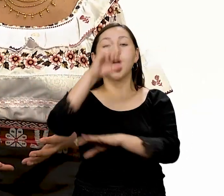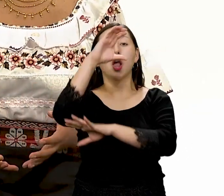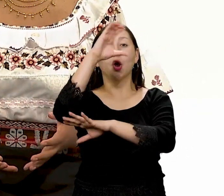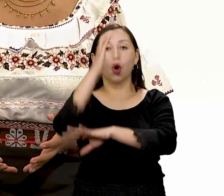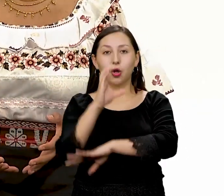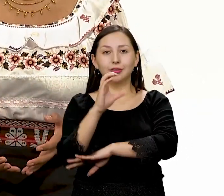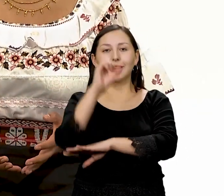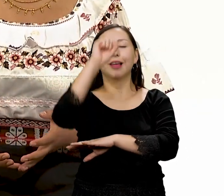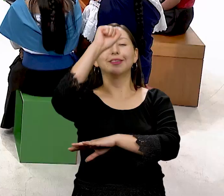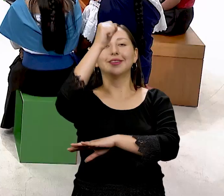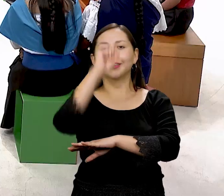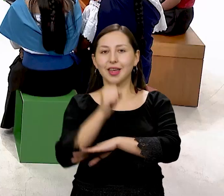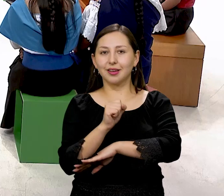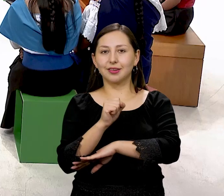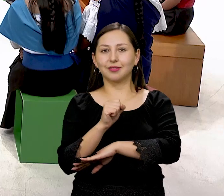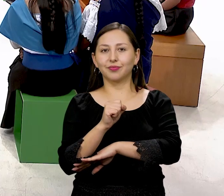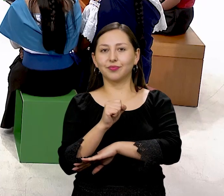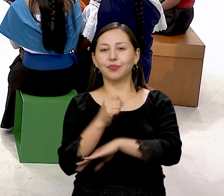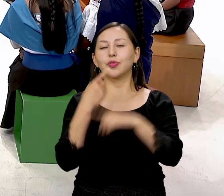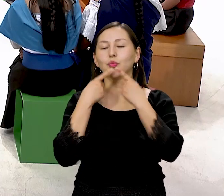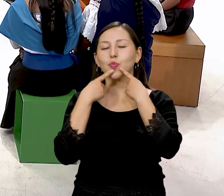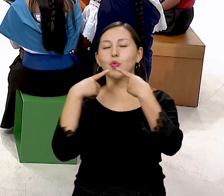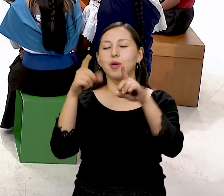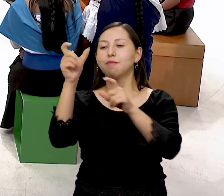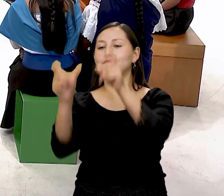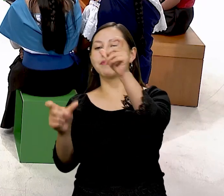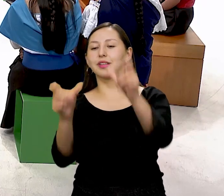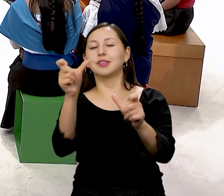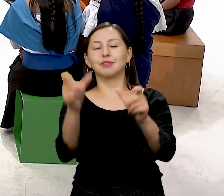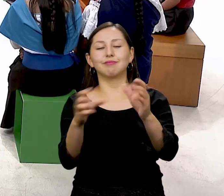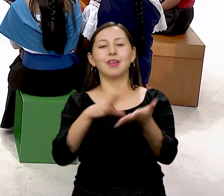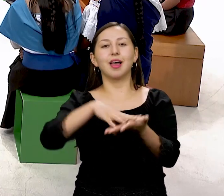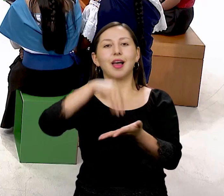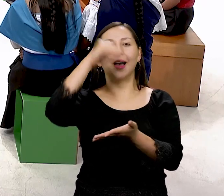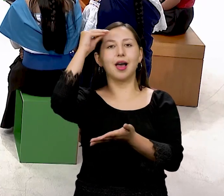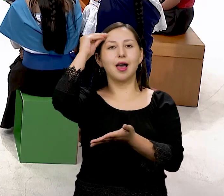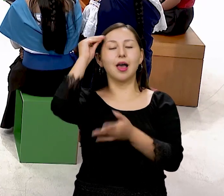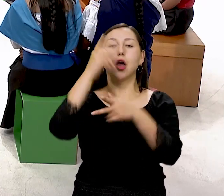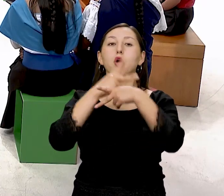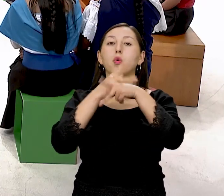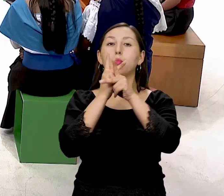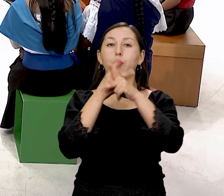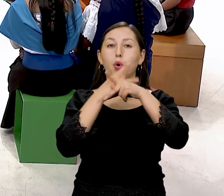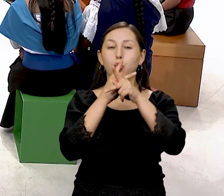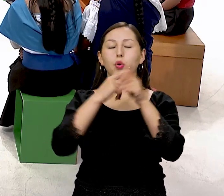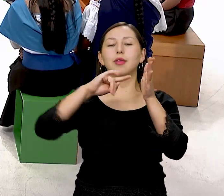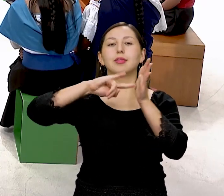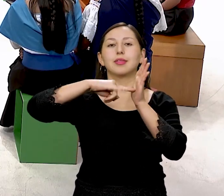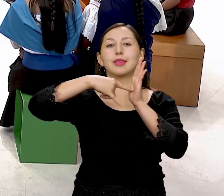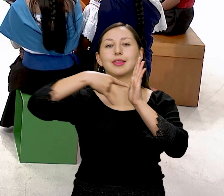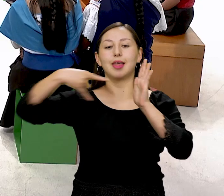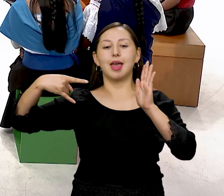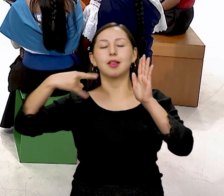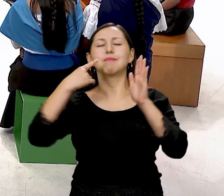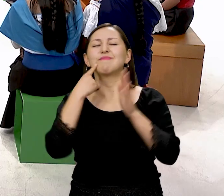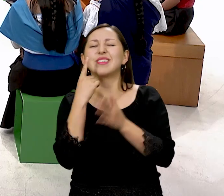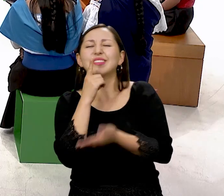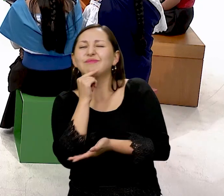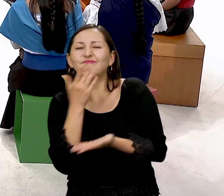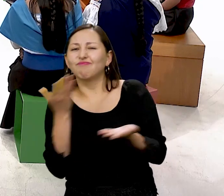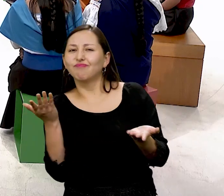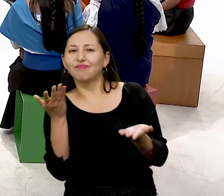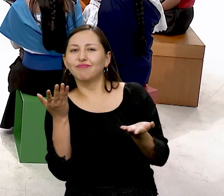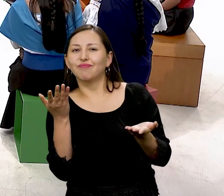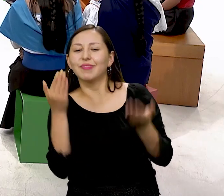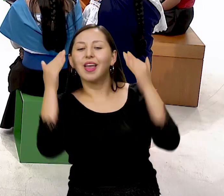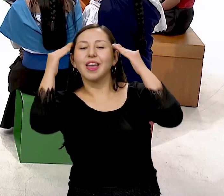como sierra, y también a la vez creamos un producto tecnológico para ponerlo al servicio tanto de grandes agricultores como